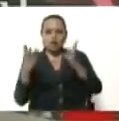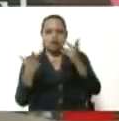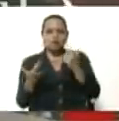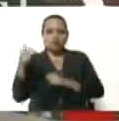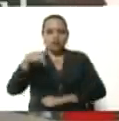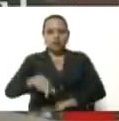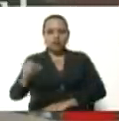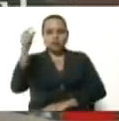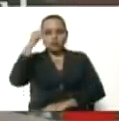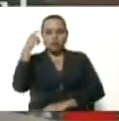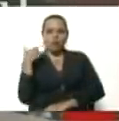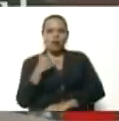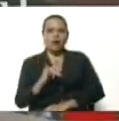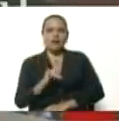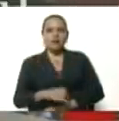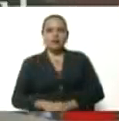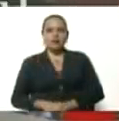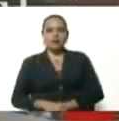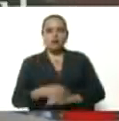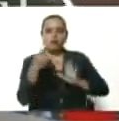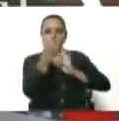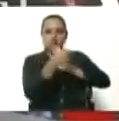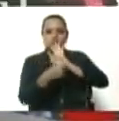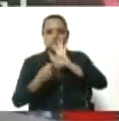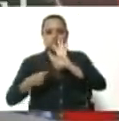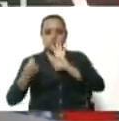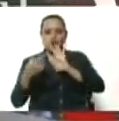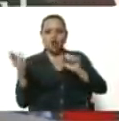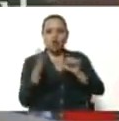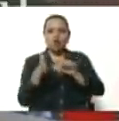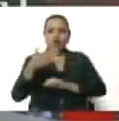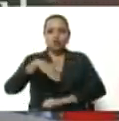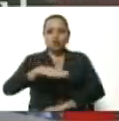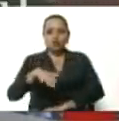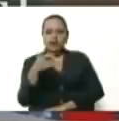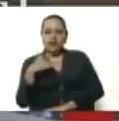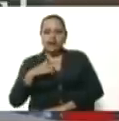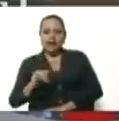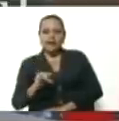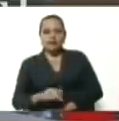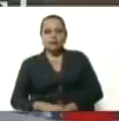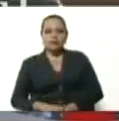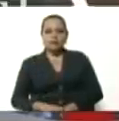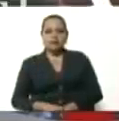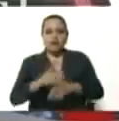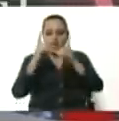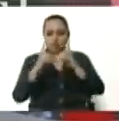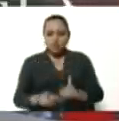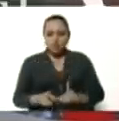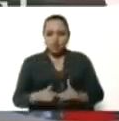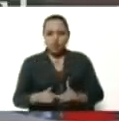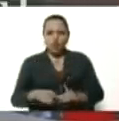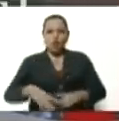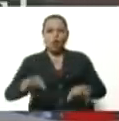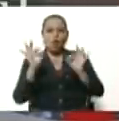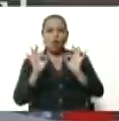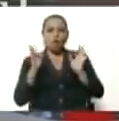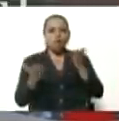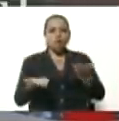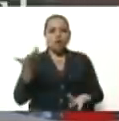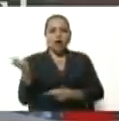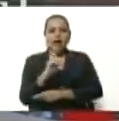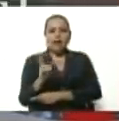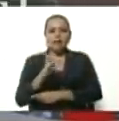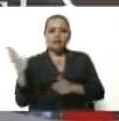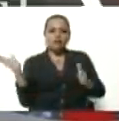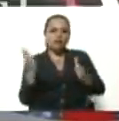hoy. Ahí está el mapa de dónde está la decisión correcta, audaz, justa, a tiempo que he